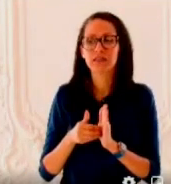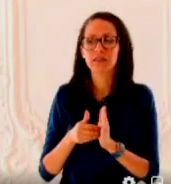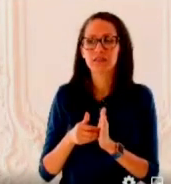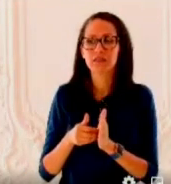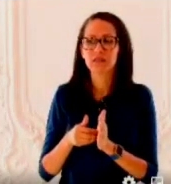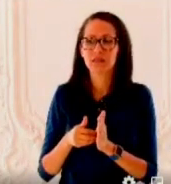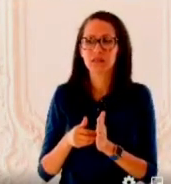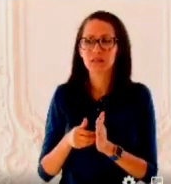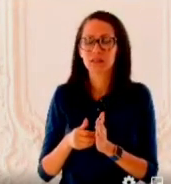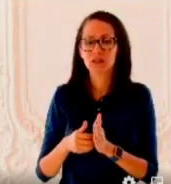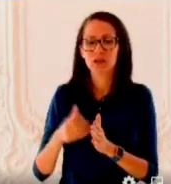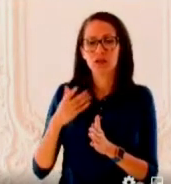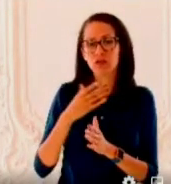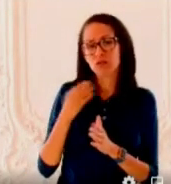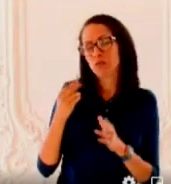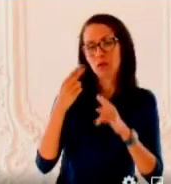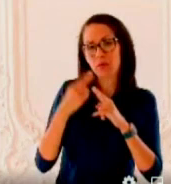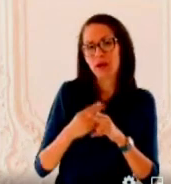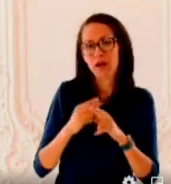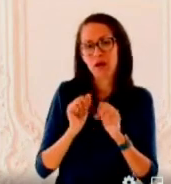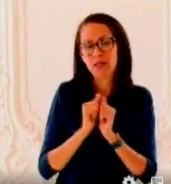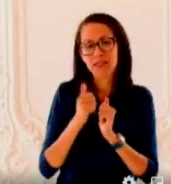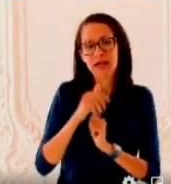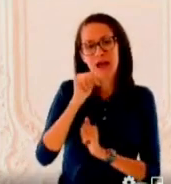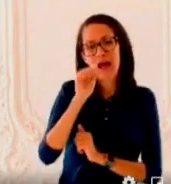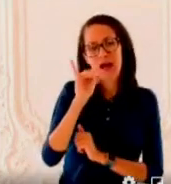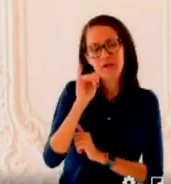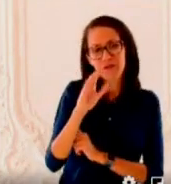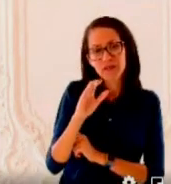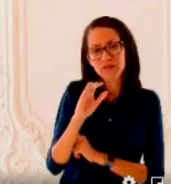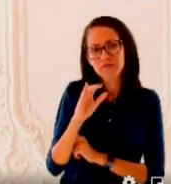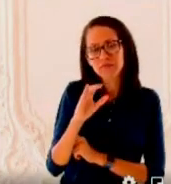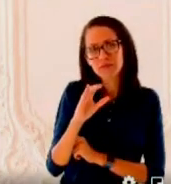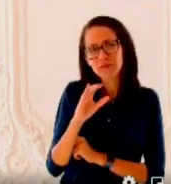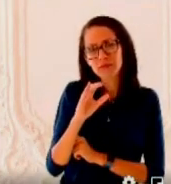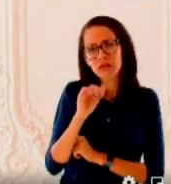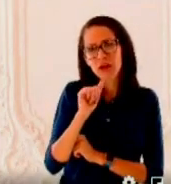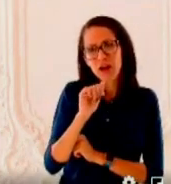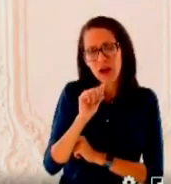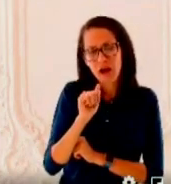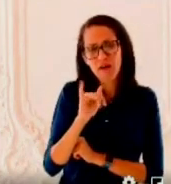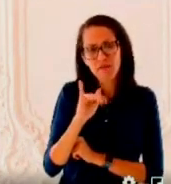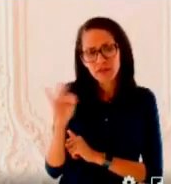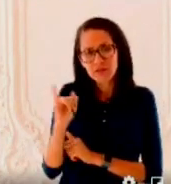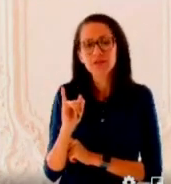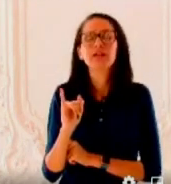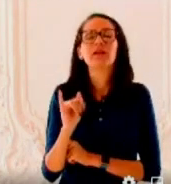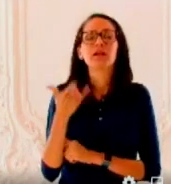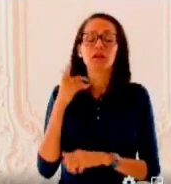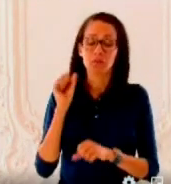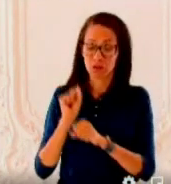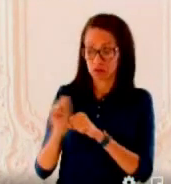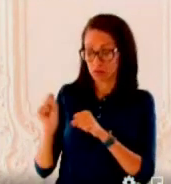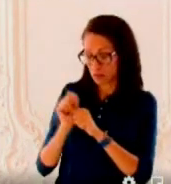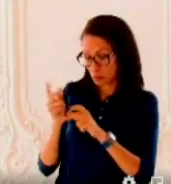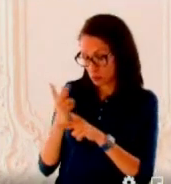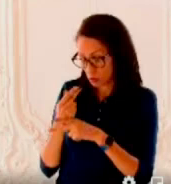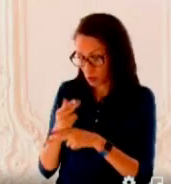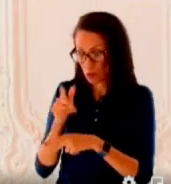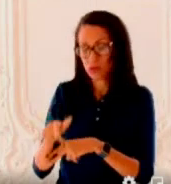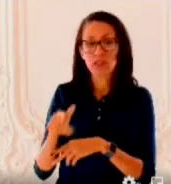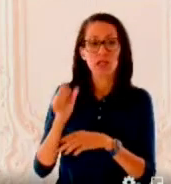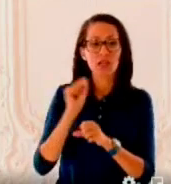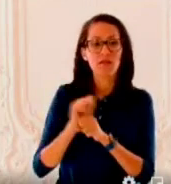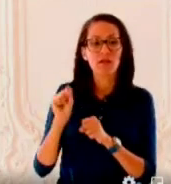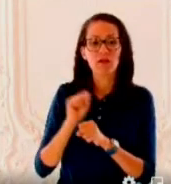algunas, como AFI, por ejemplo, pueden tener un rol en el manejo de esas obras, que es una entidad que